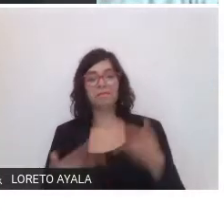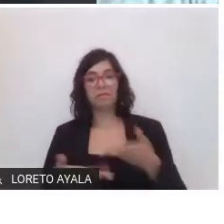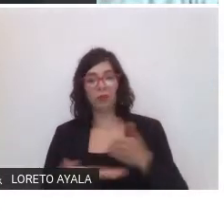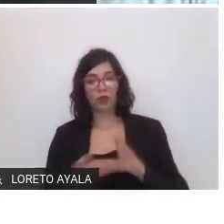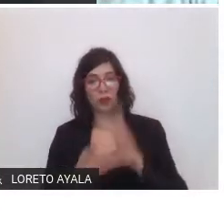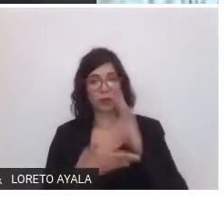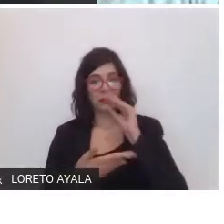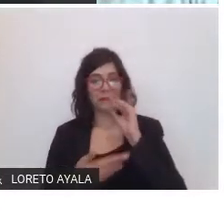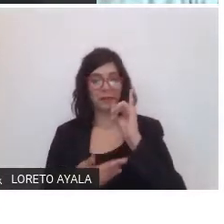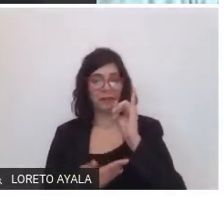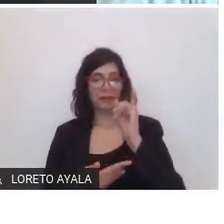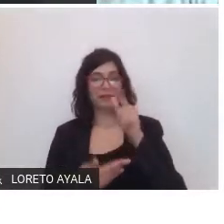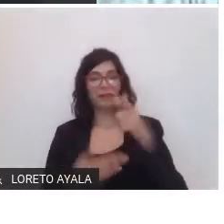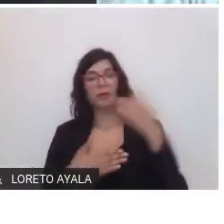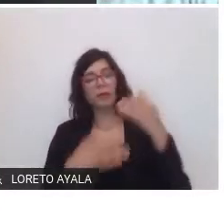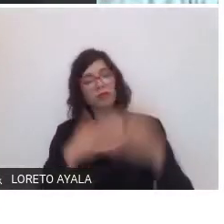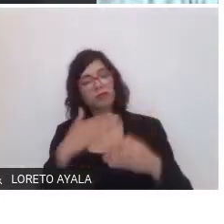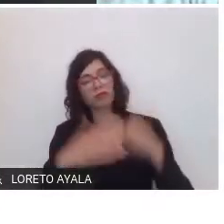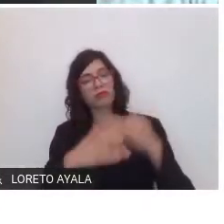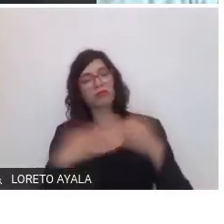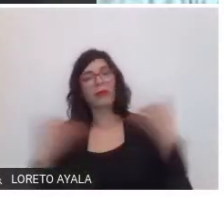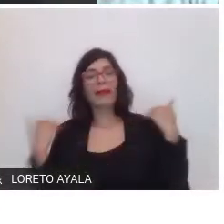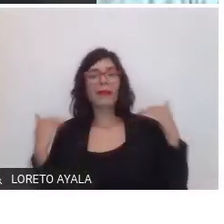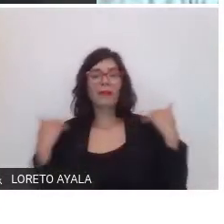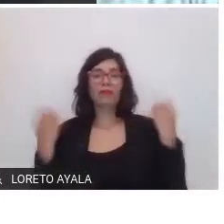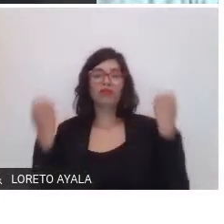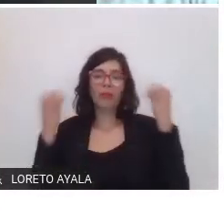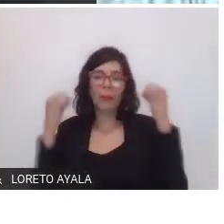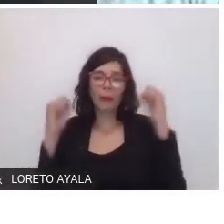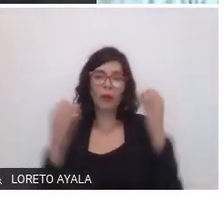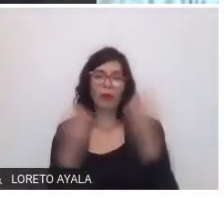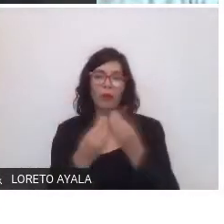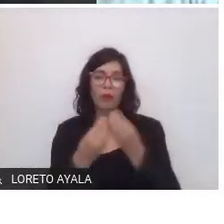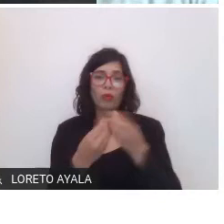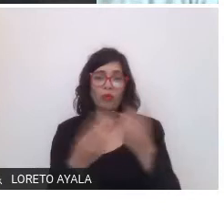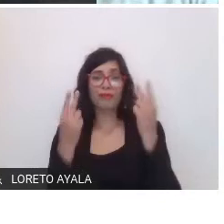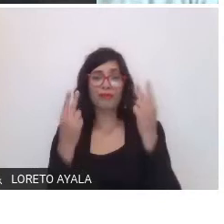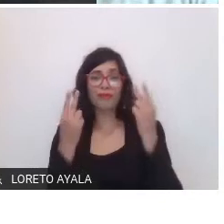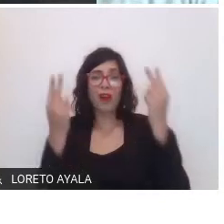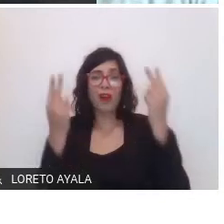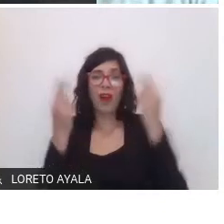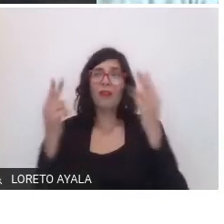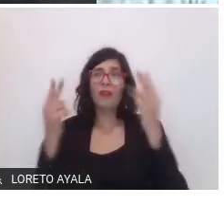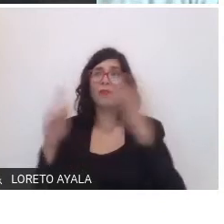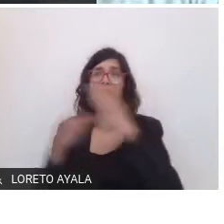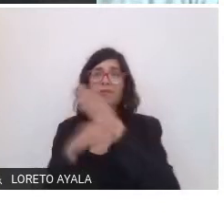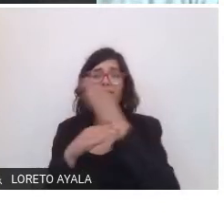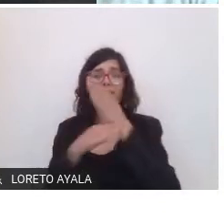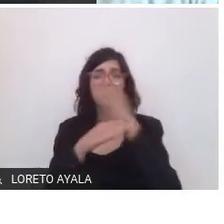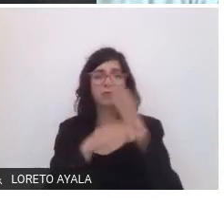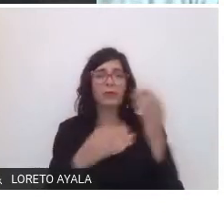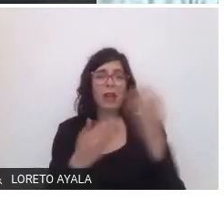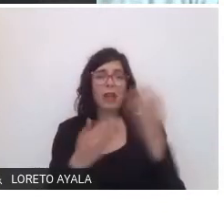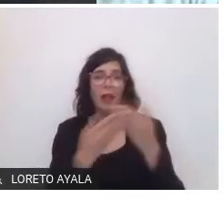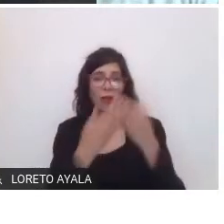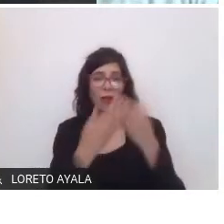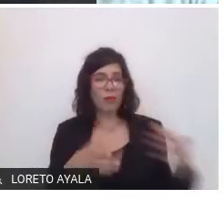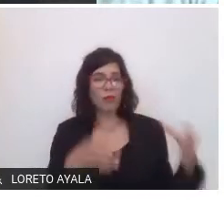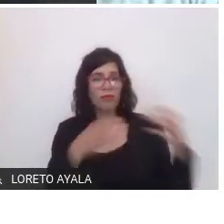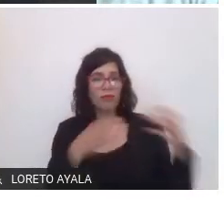deporte. Me tocó viajar mucho con delegaciones, tanto de estudiantes como de selecciones,